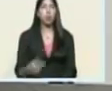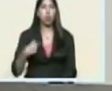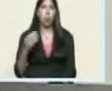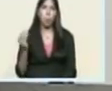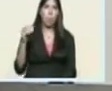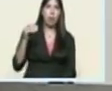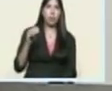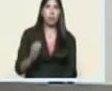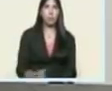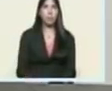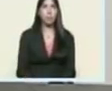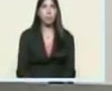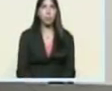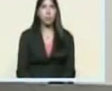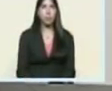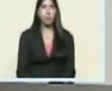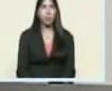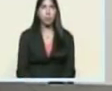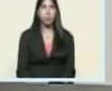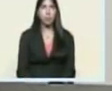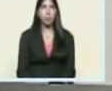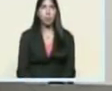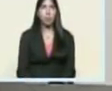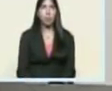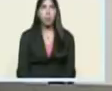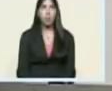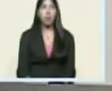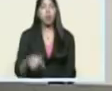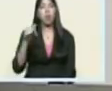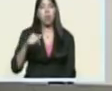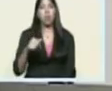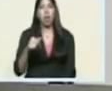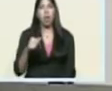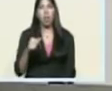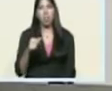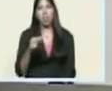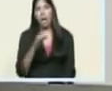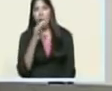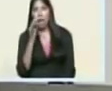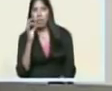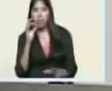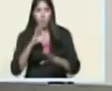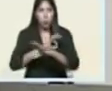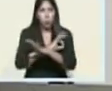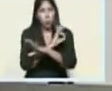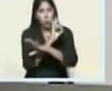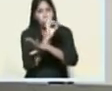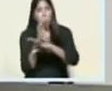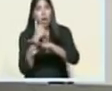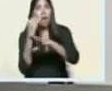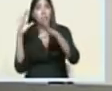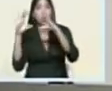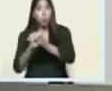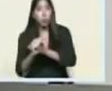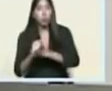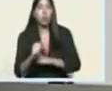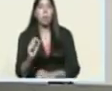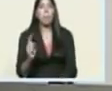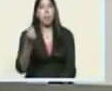incorporar en esta tarde-noche del